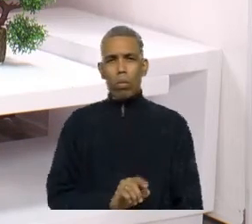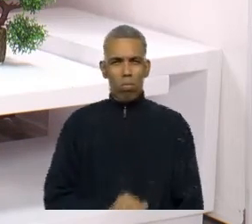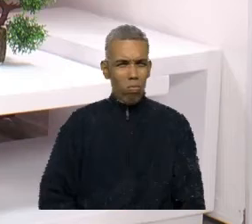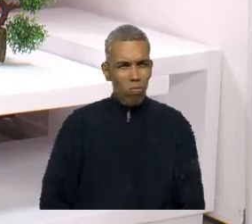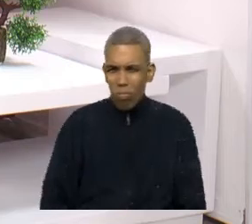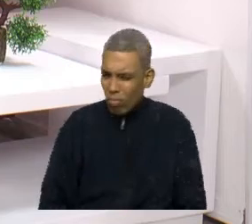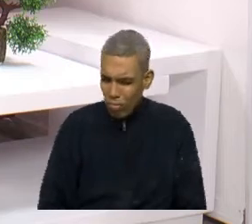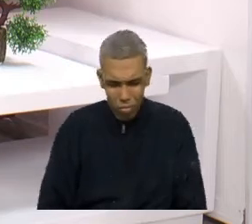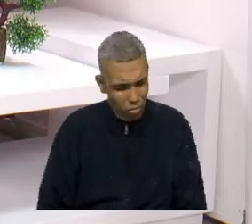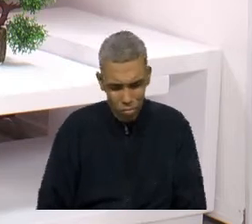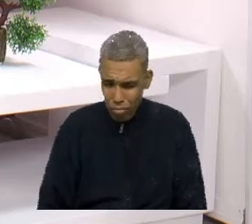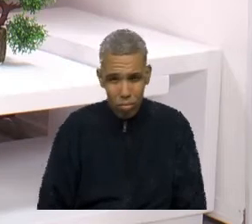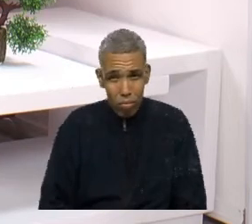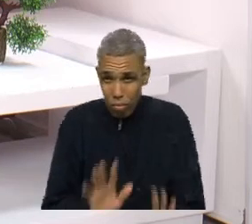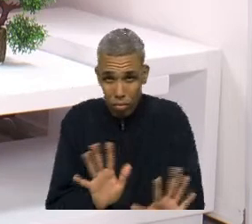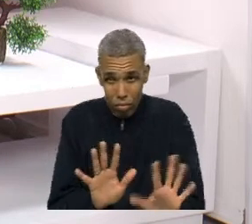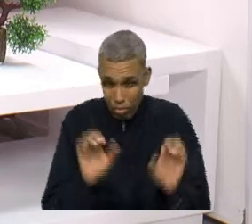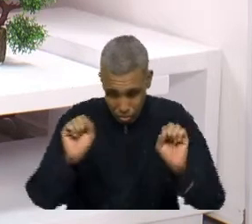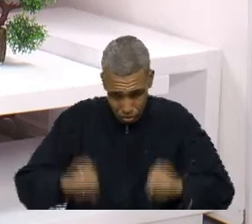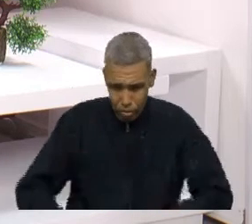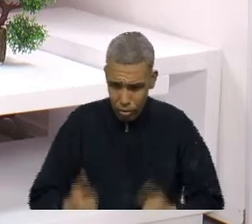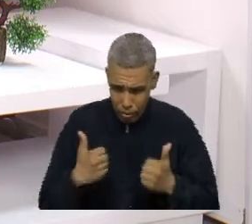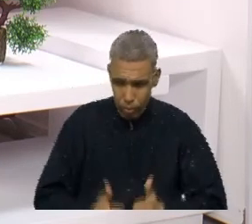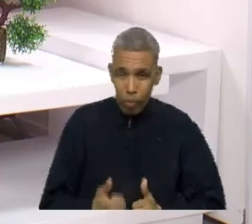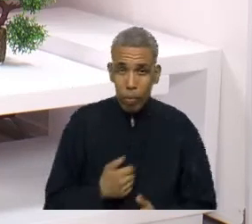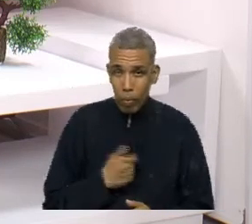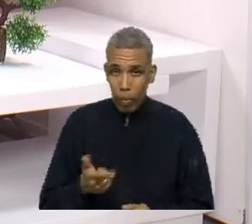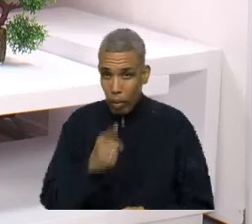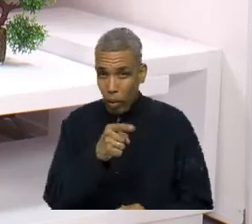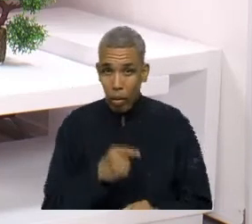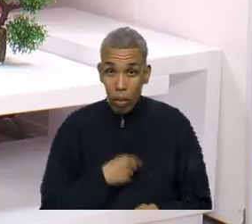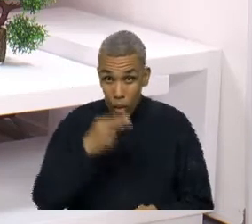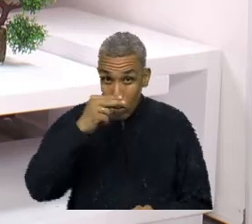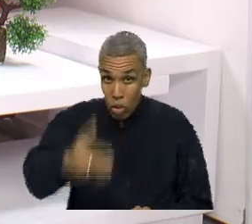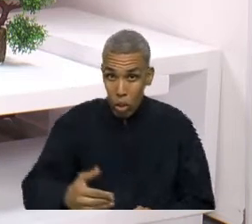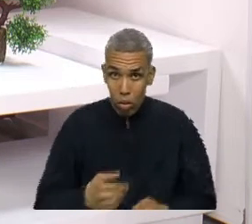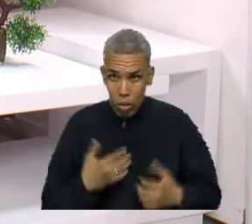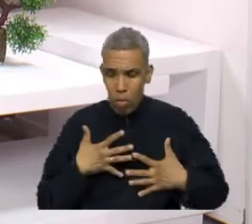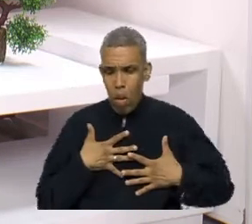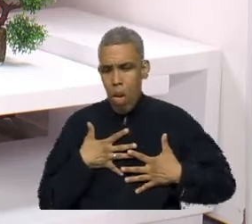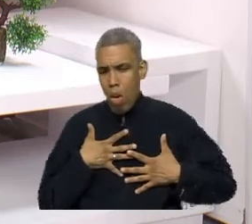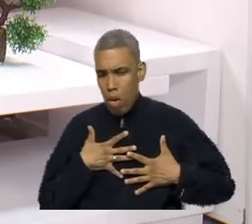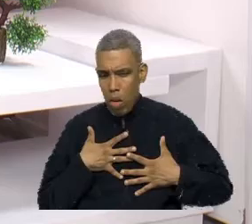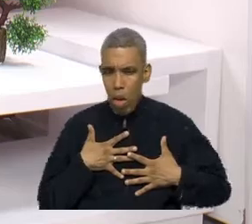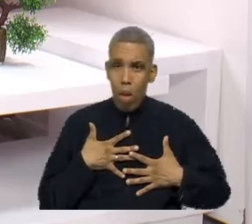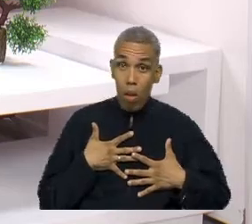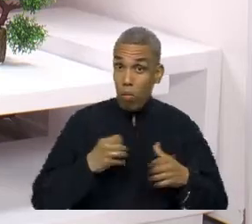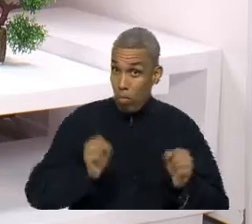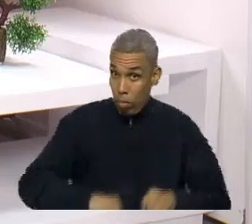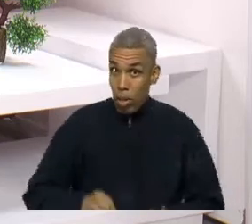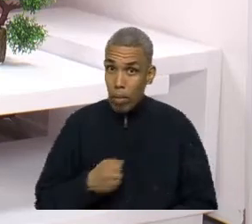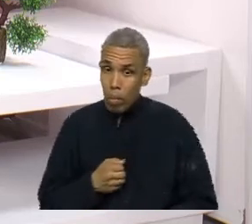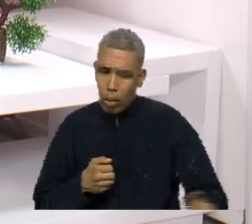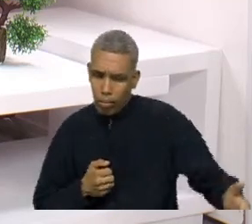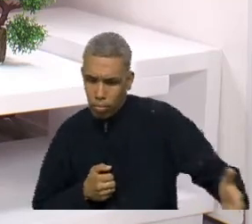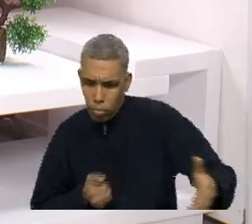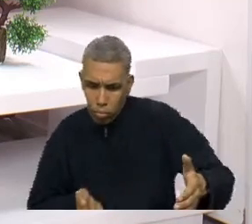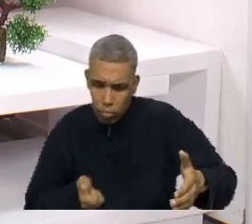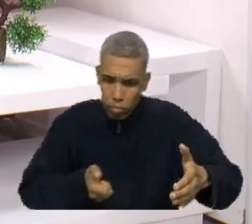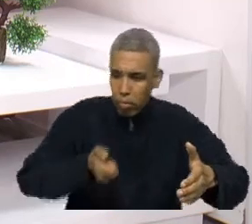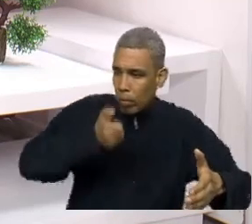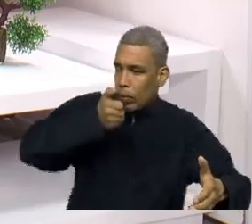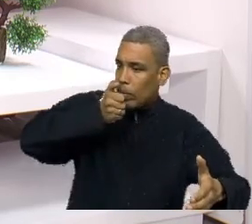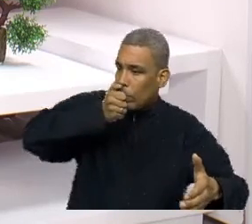no el salbutamol, ni el la beclometasona, o sí. Y que además después se genera la resistencia a